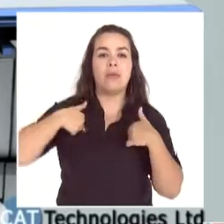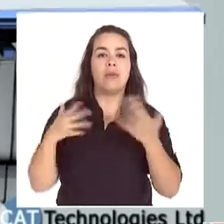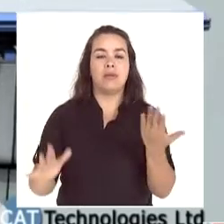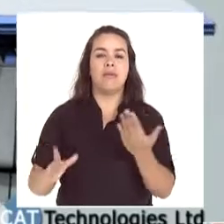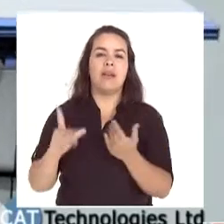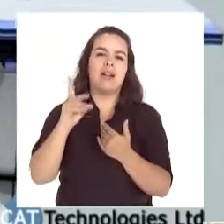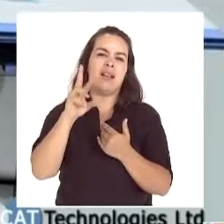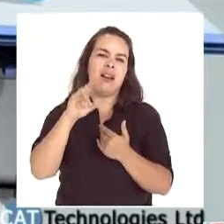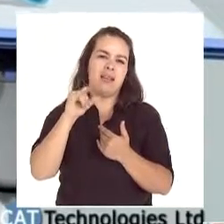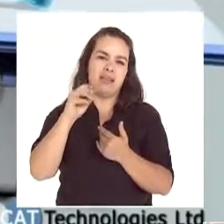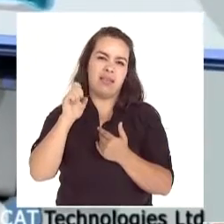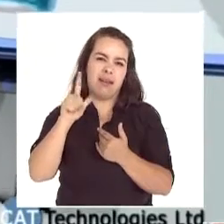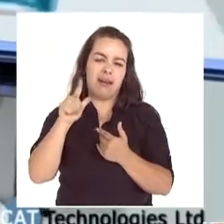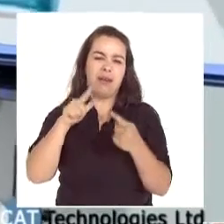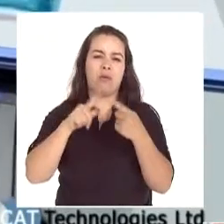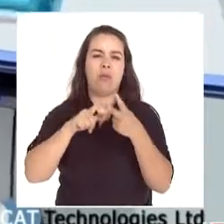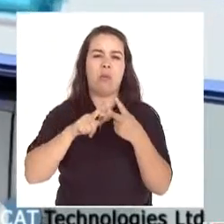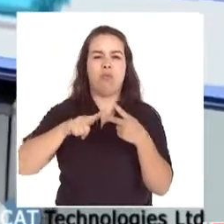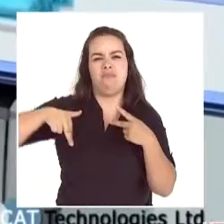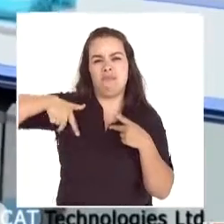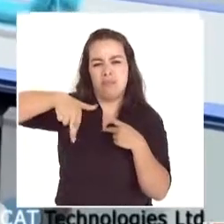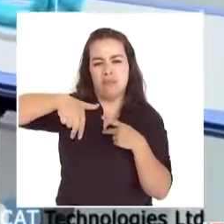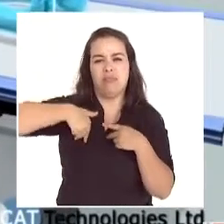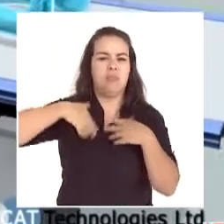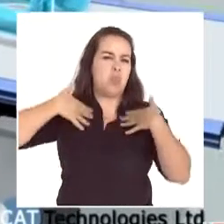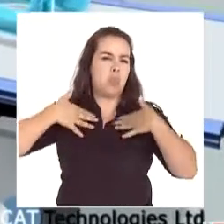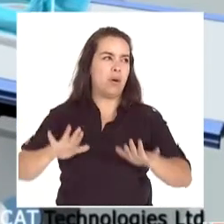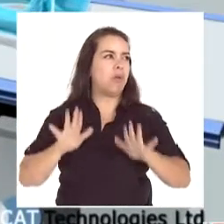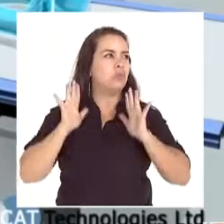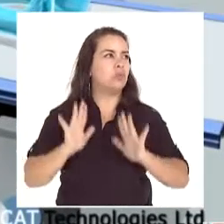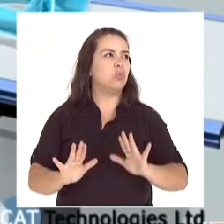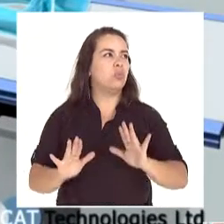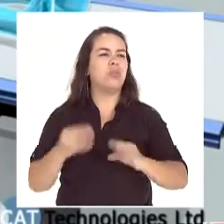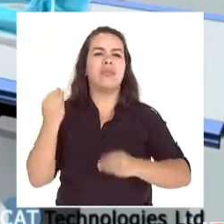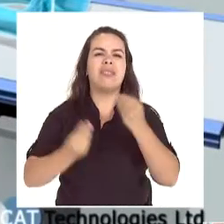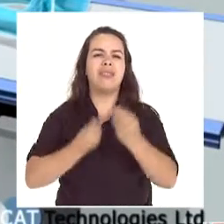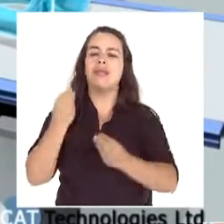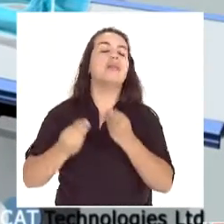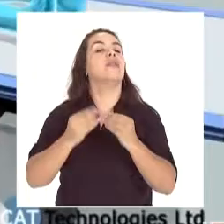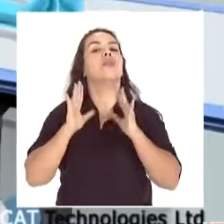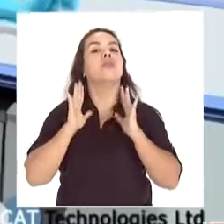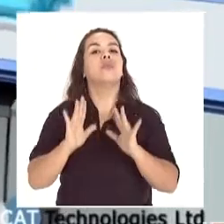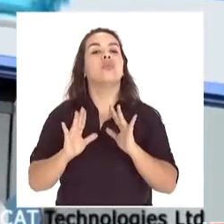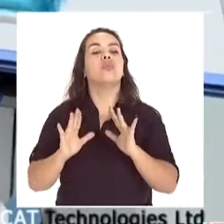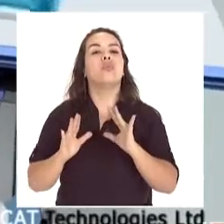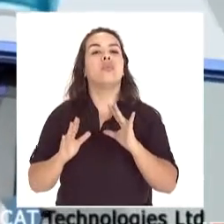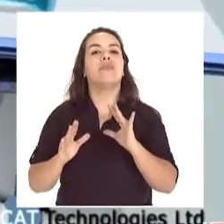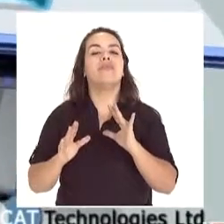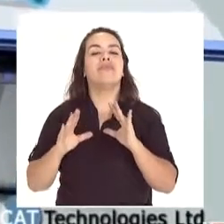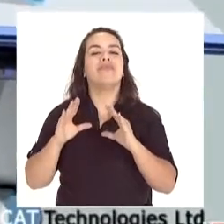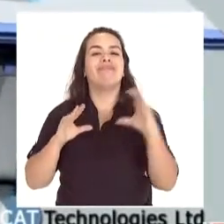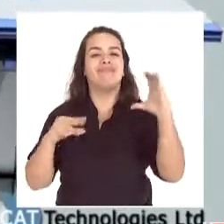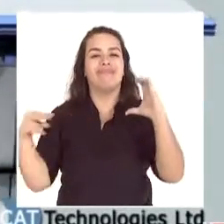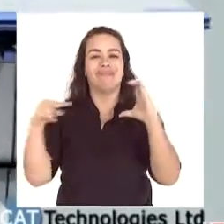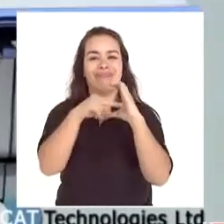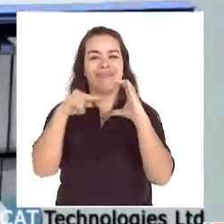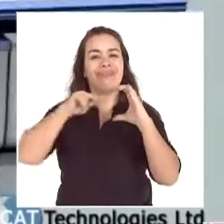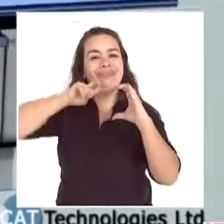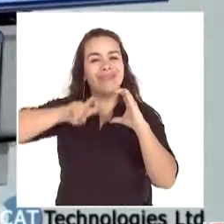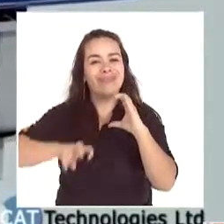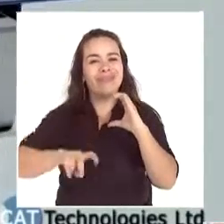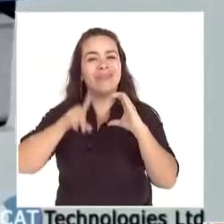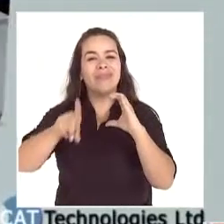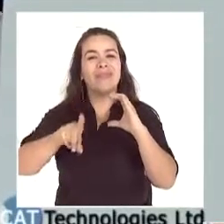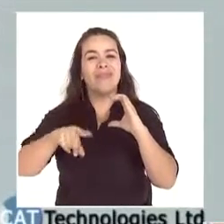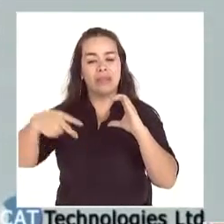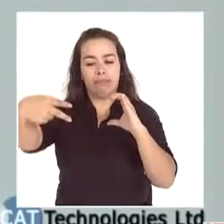o la arteria femoral, por donde por medio de un catéter se va a alcanzar el corazón y se va a